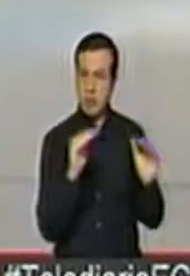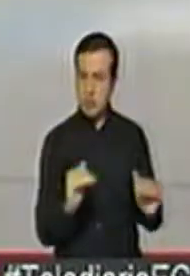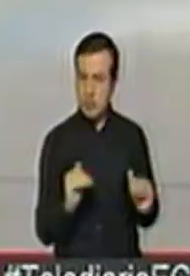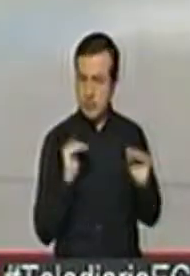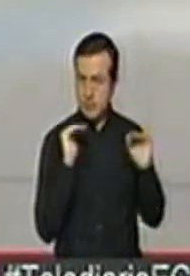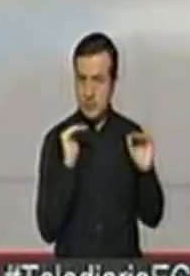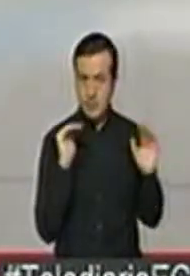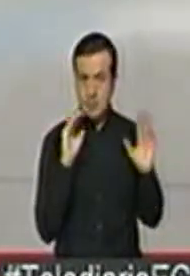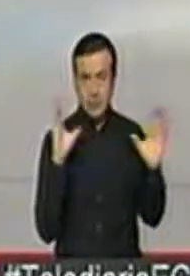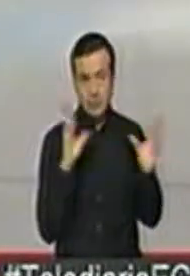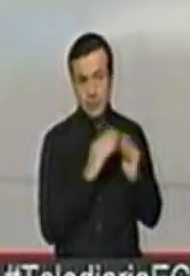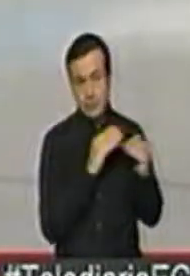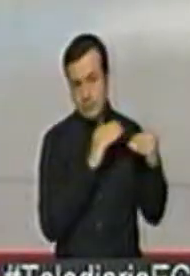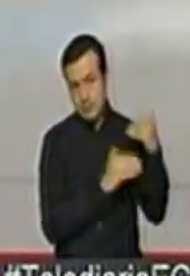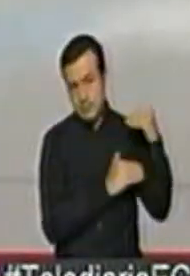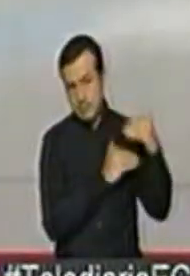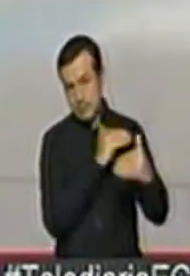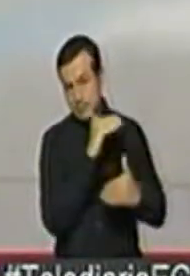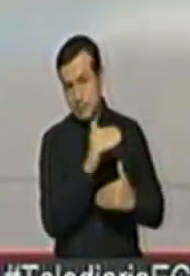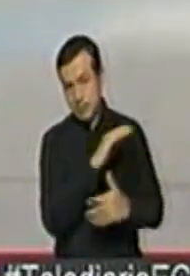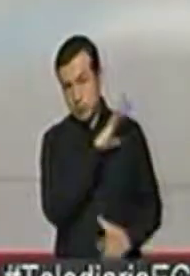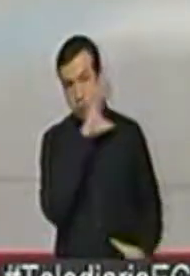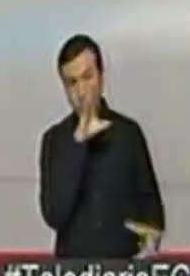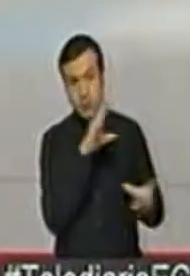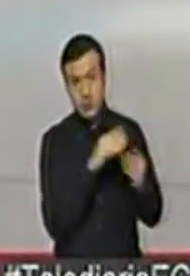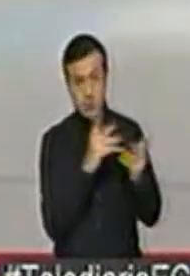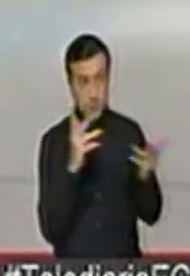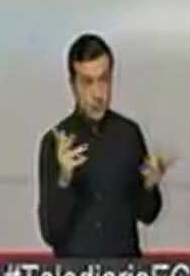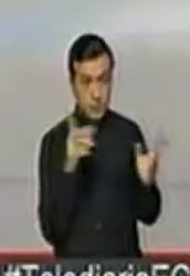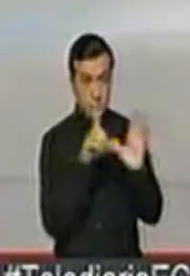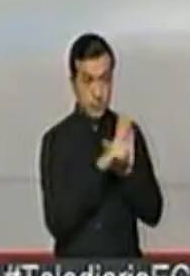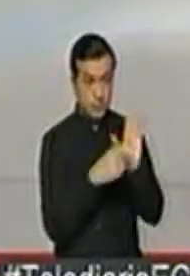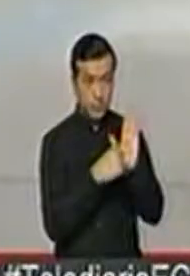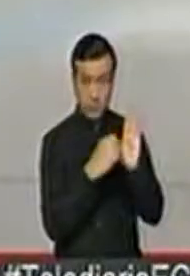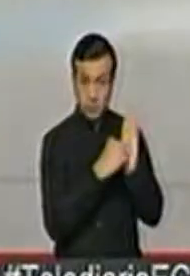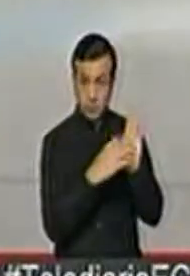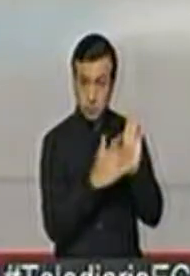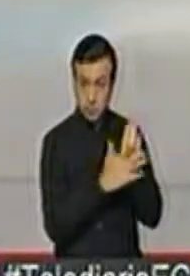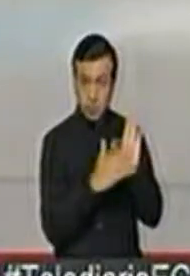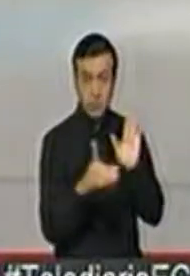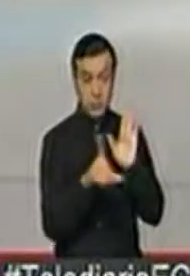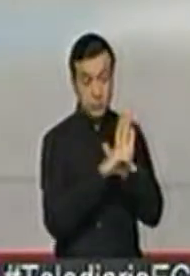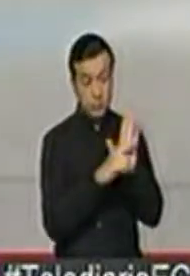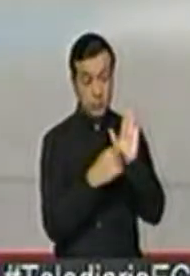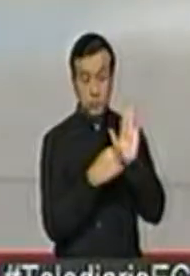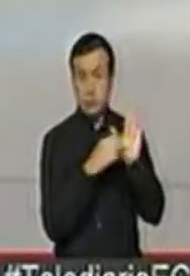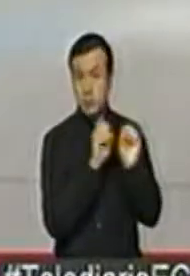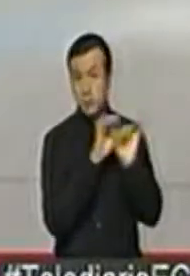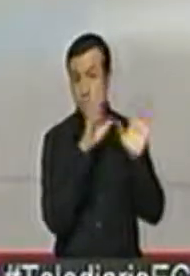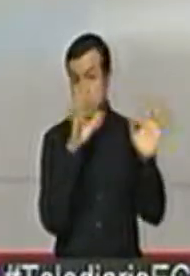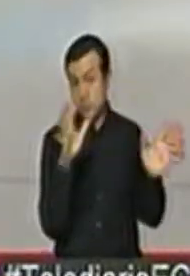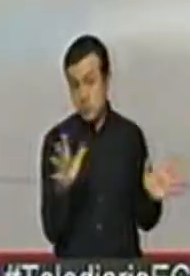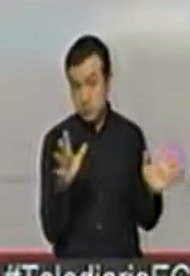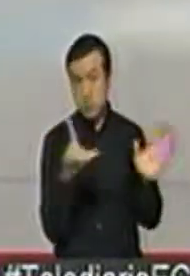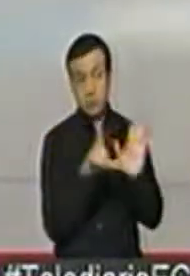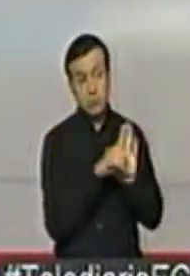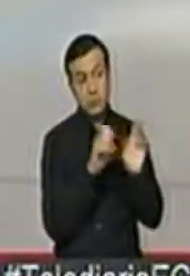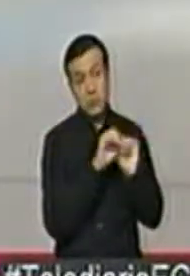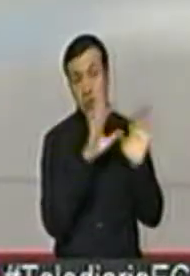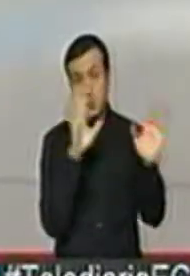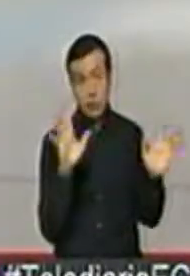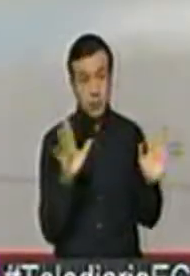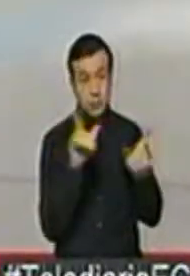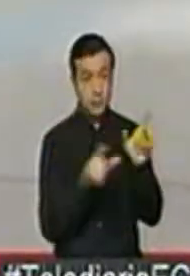No todo el proceso y toda la tramitología está en la ley, porque la ley es un marco general en donde hace que los